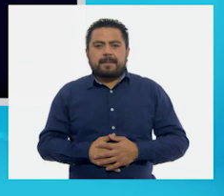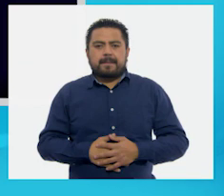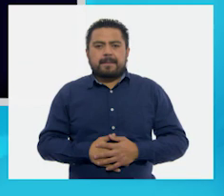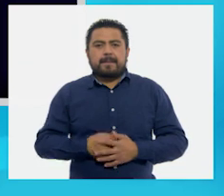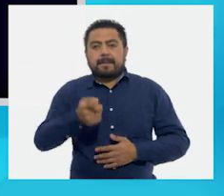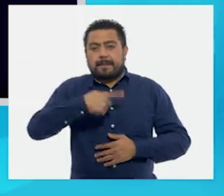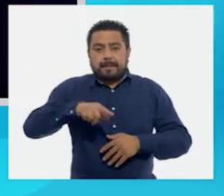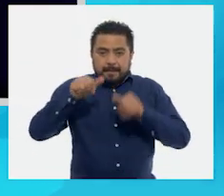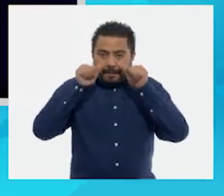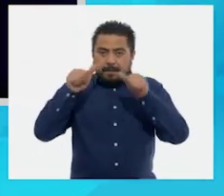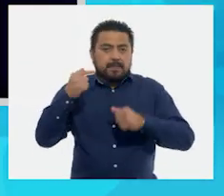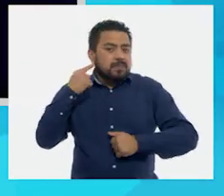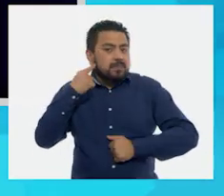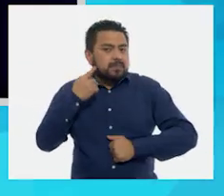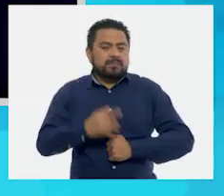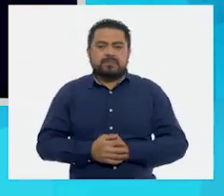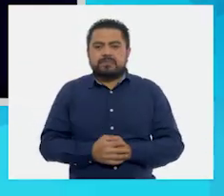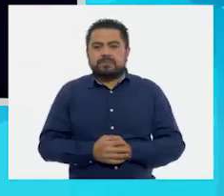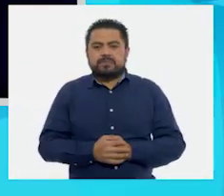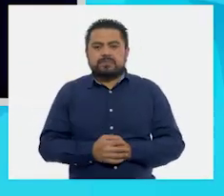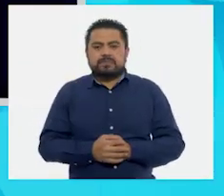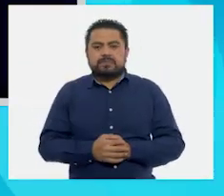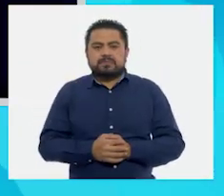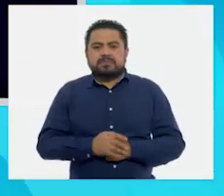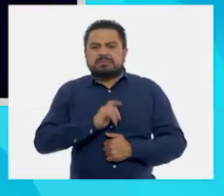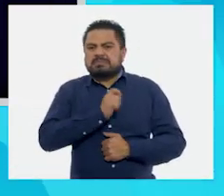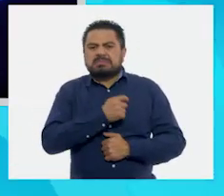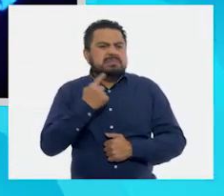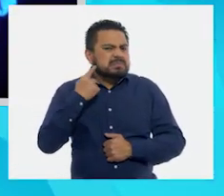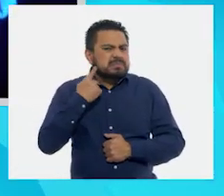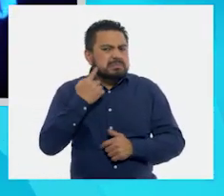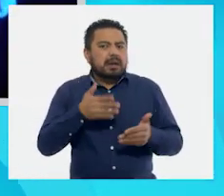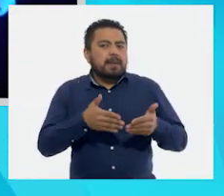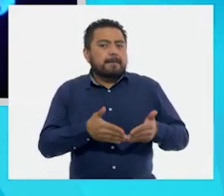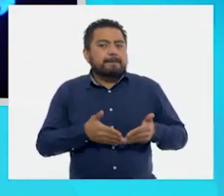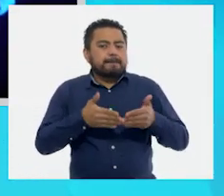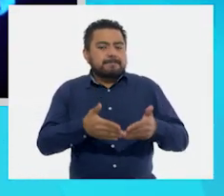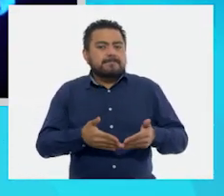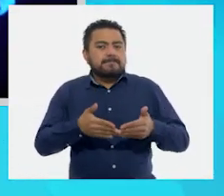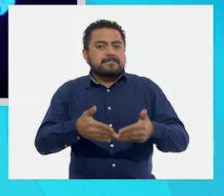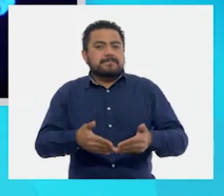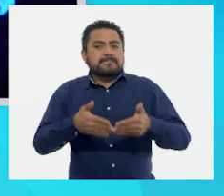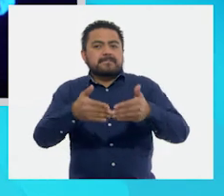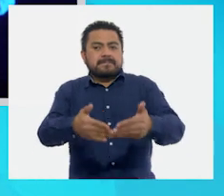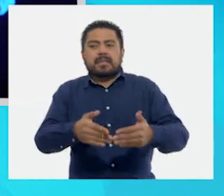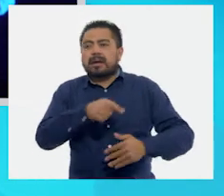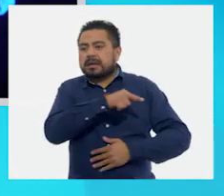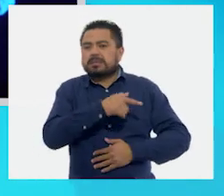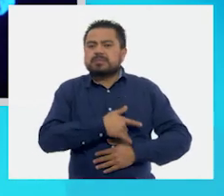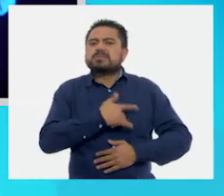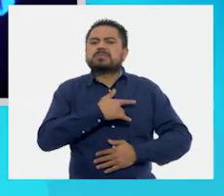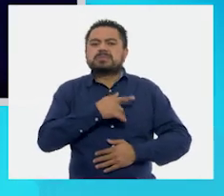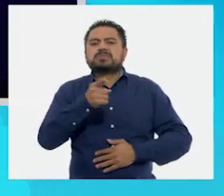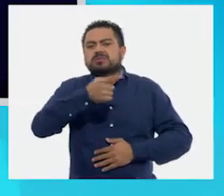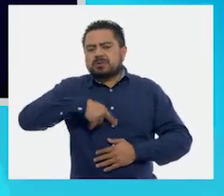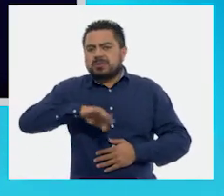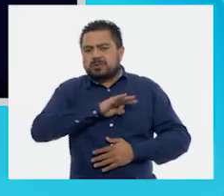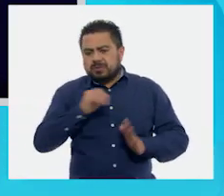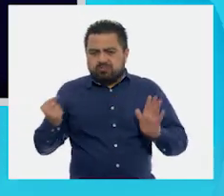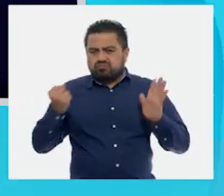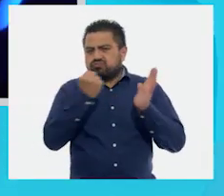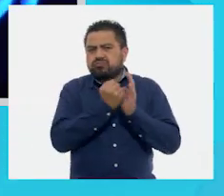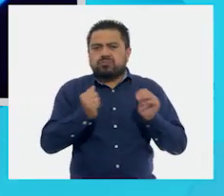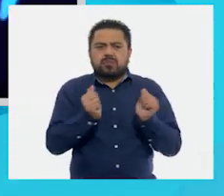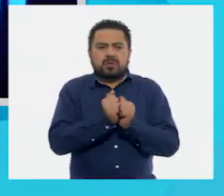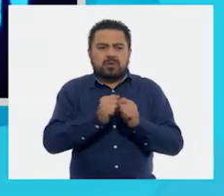en el siguiente sonido. Es el sonido de un barco. Este sonido lo vamos a marcar